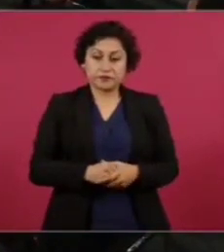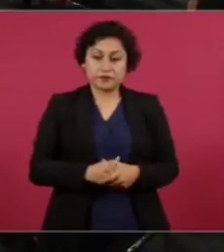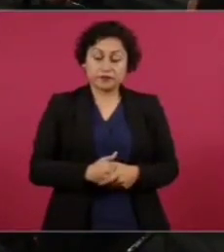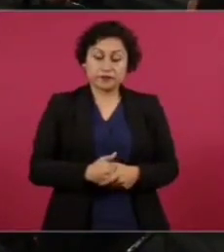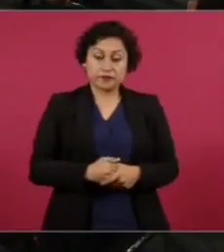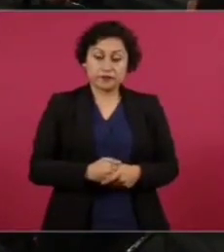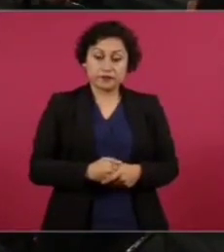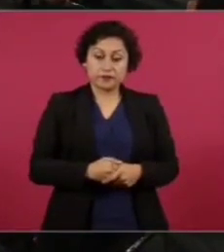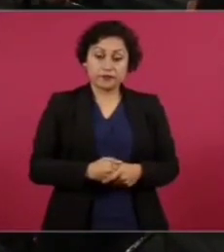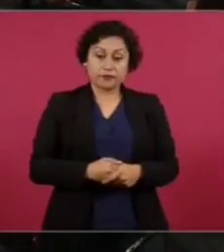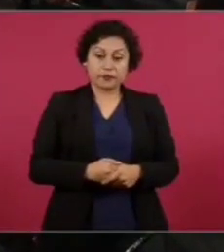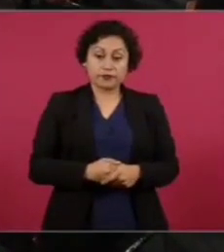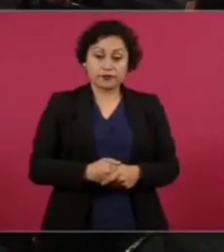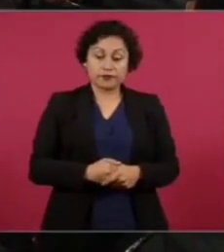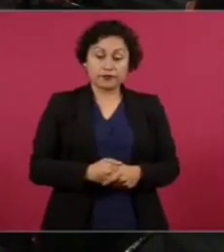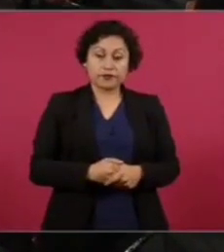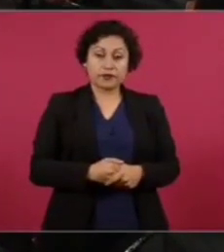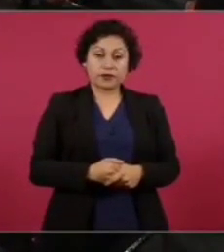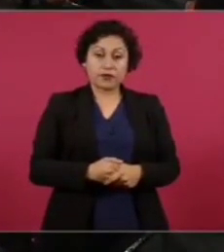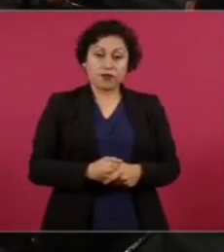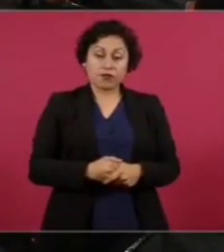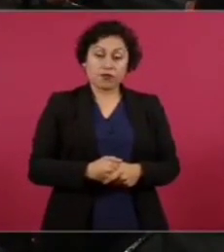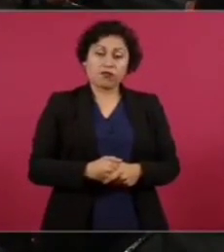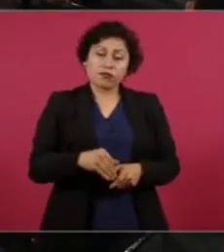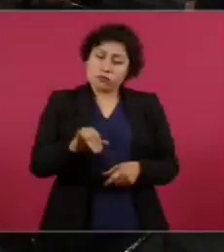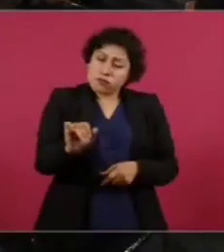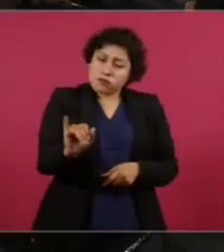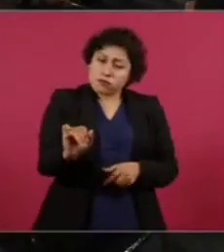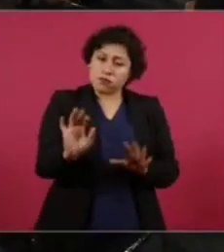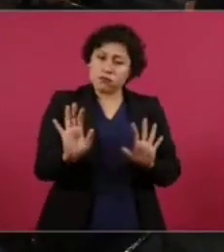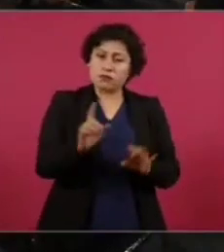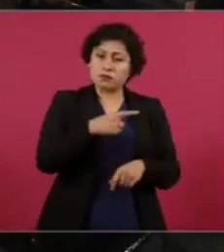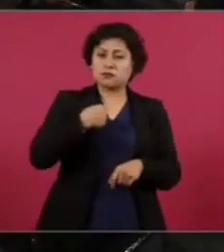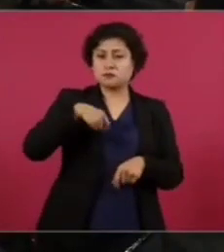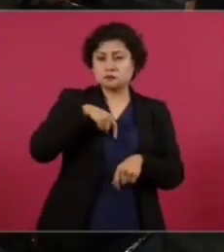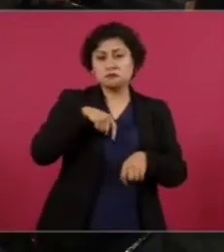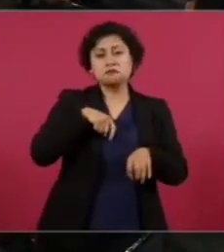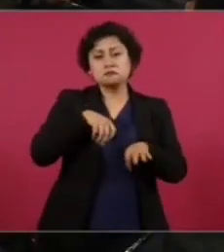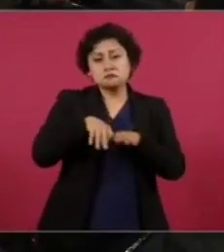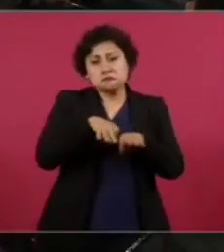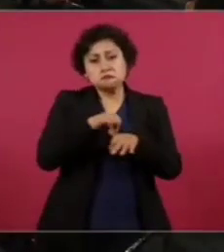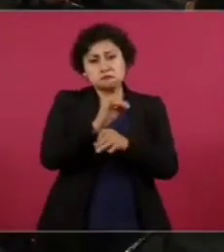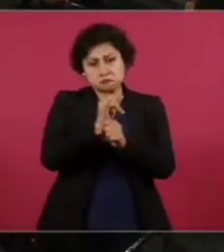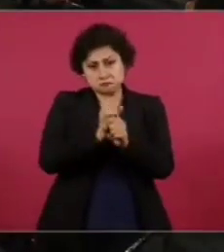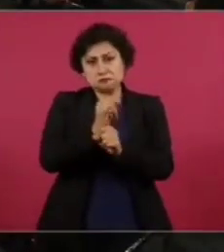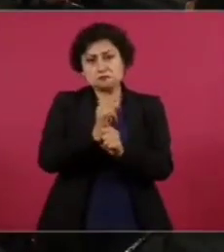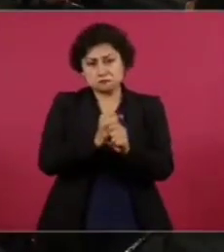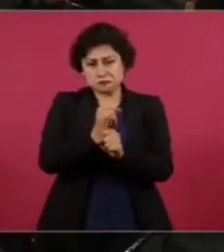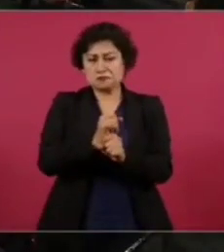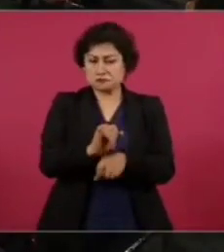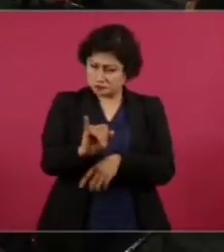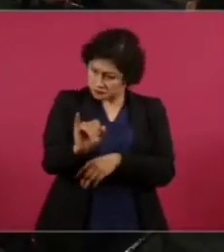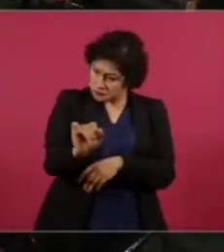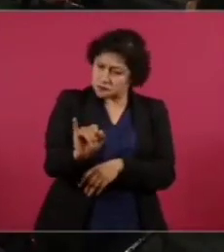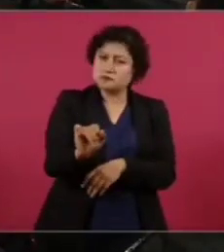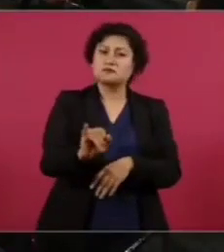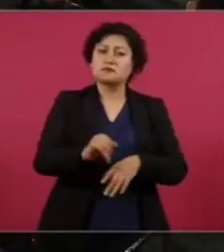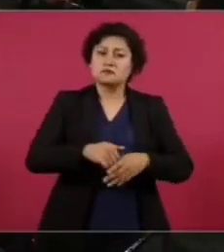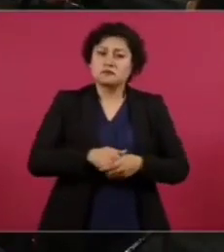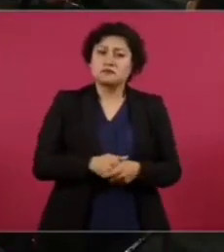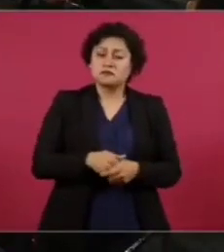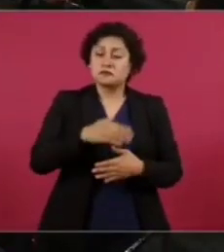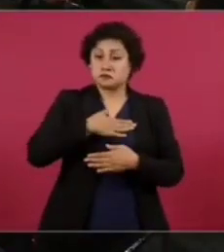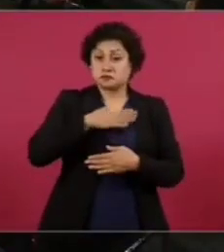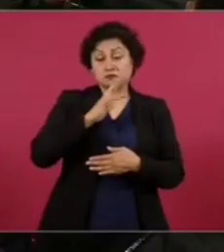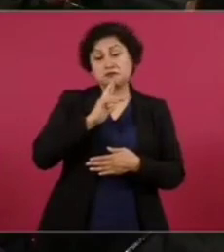prenden el auto. Sí, y lo estamos investigando. Amenazada por una funcionaria pública. Sí, lo estamos investigando y te voy a contestar.